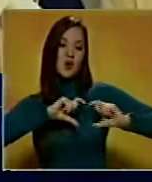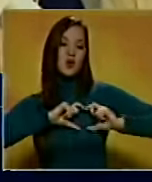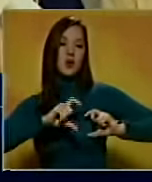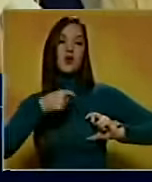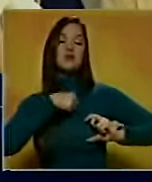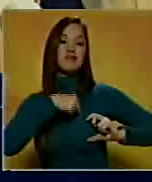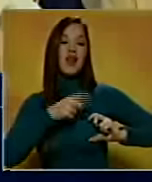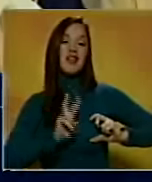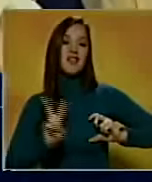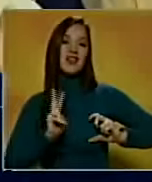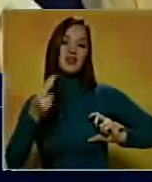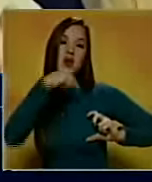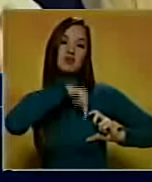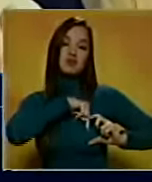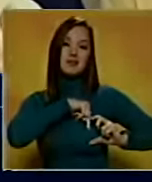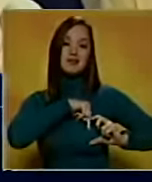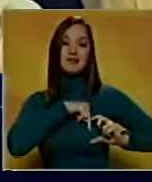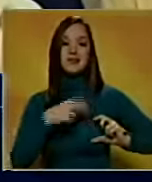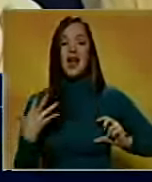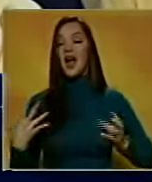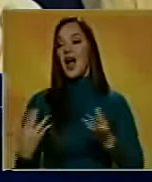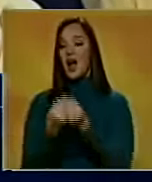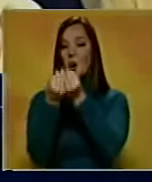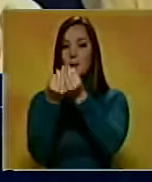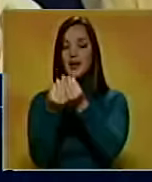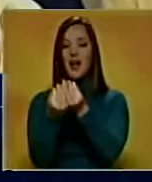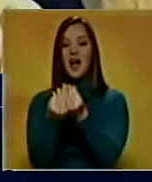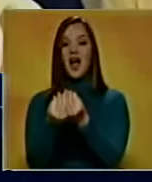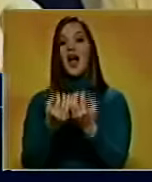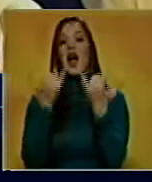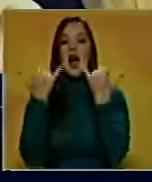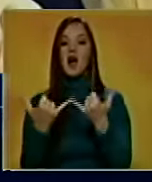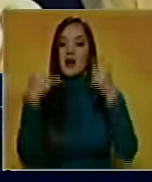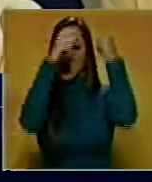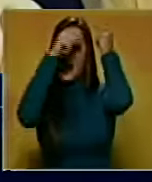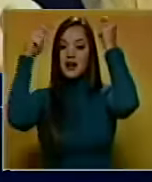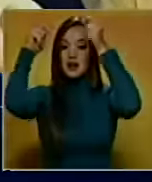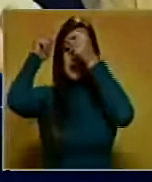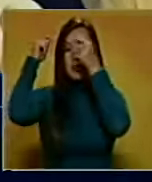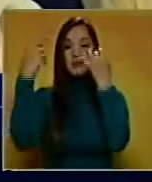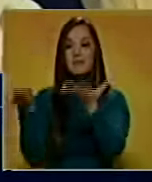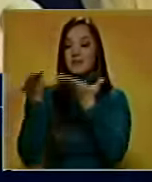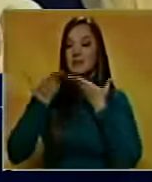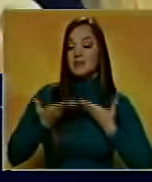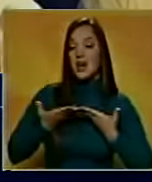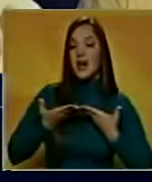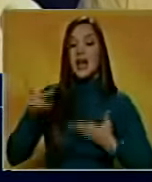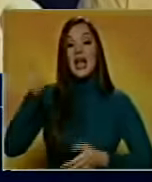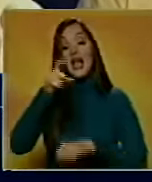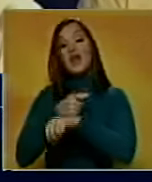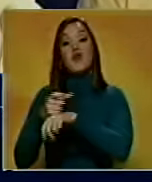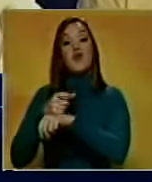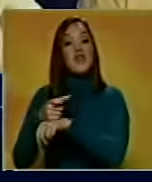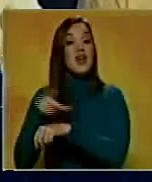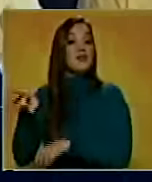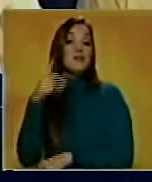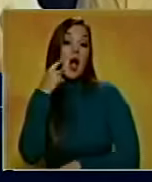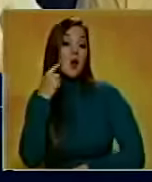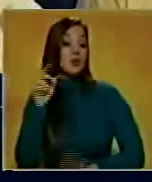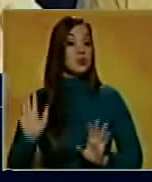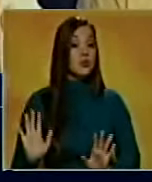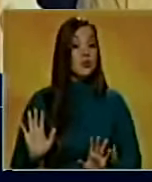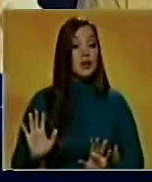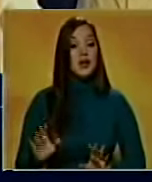pueblo venezolano, acompañándonos a asumir el rol que nos han dado. El gobierno que se acostumbre. Es fin